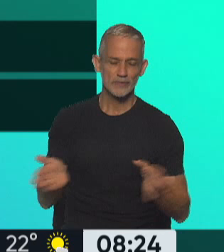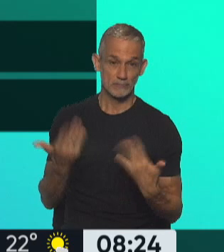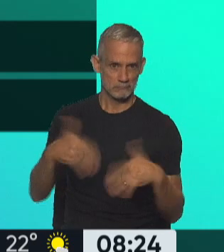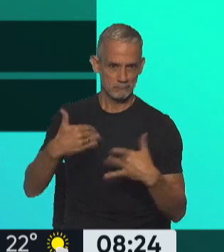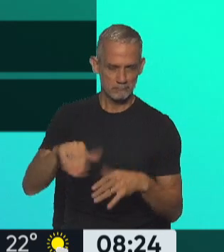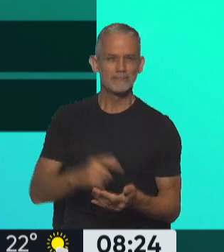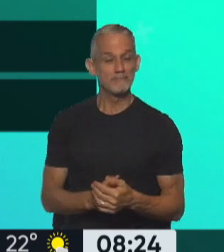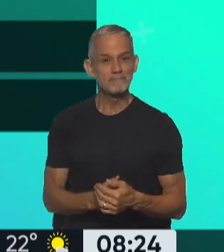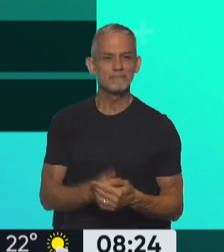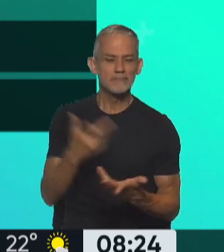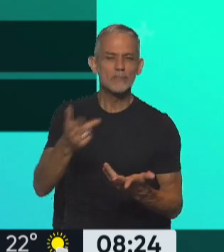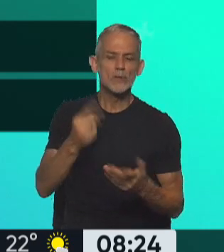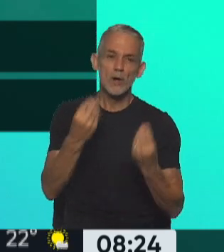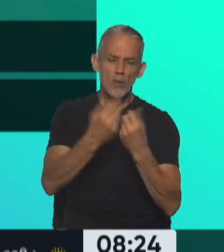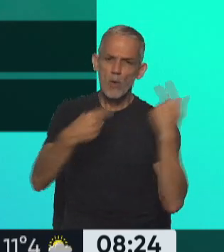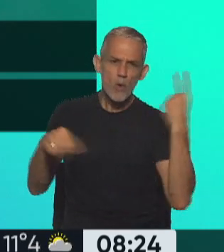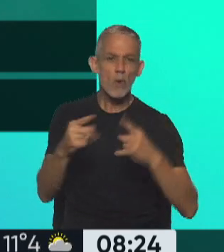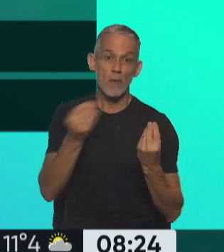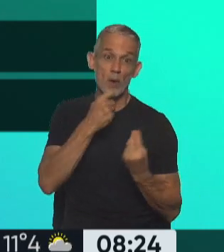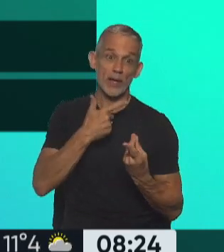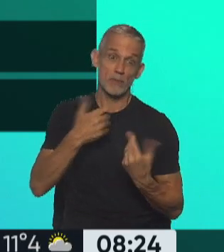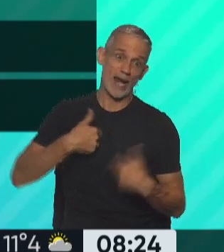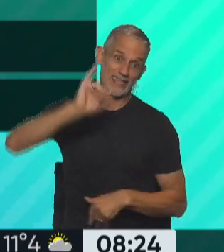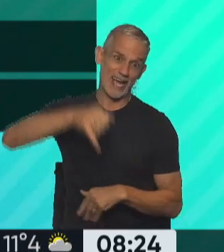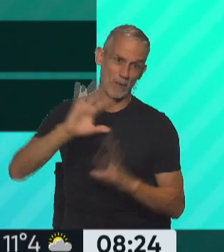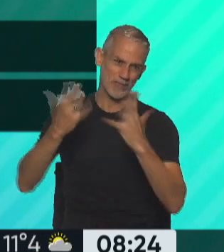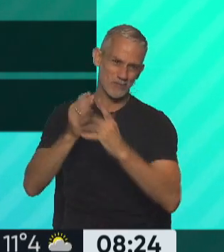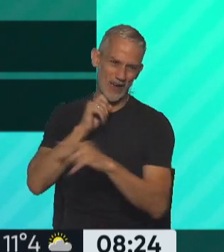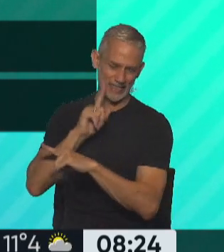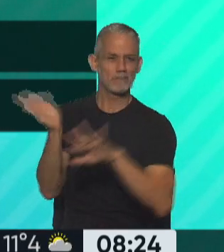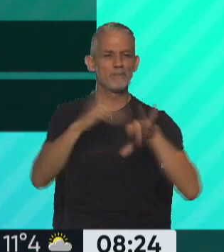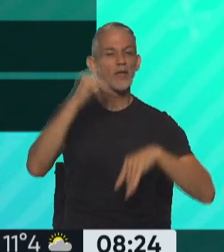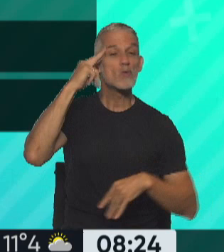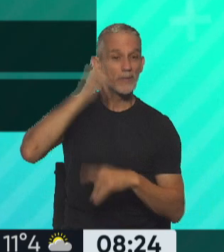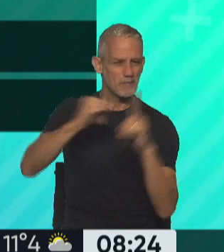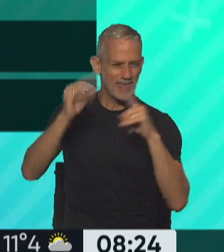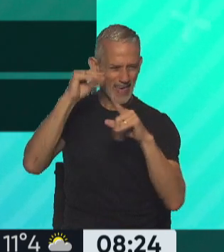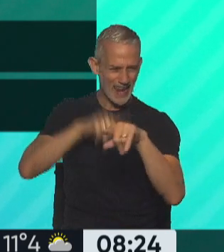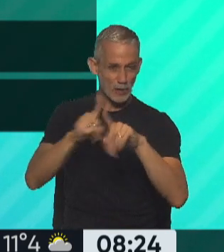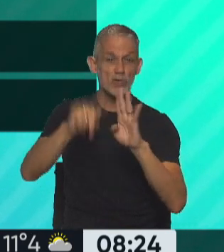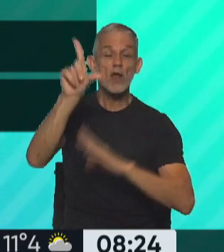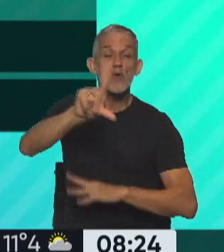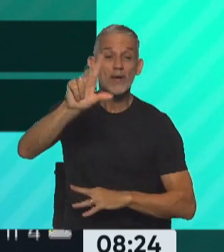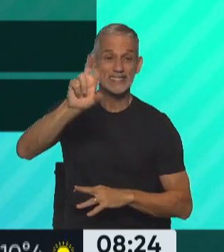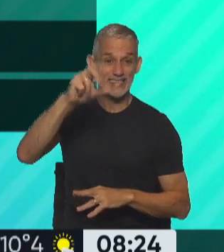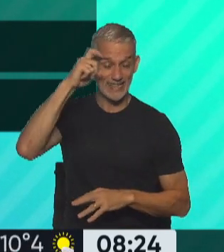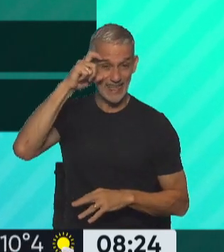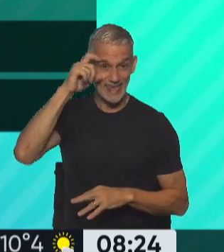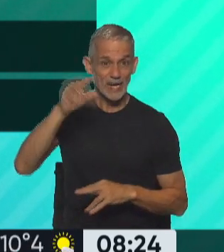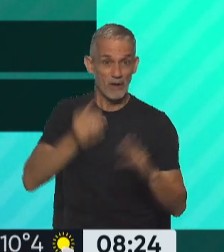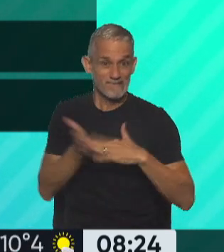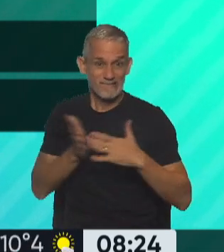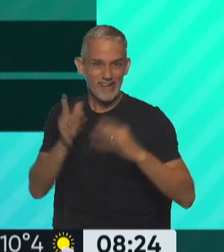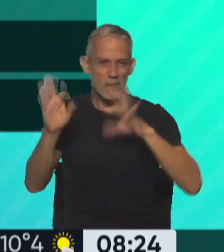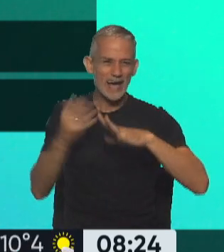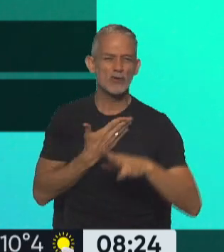apasionante. Claro, pasaron tantas cosas. Por ejemplo, que Argentina salió campeón del mundo. 21:30. Ese lunes 30 de enero, por si te estás por ir.